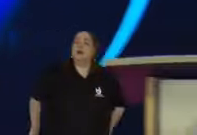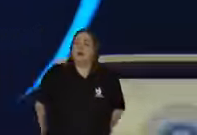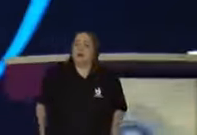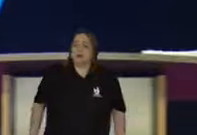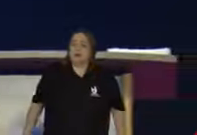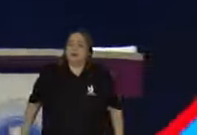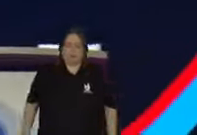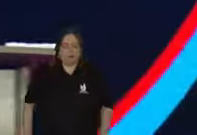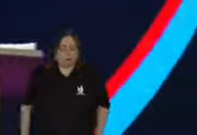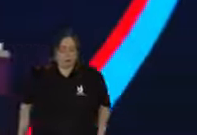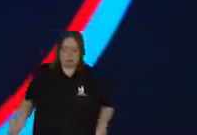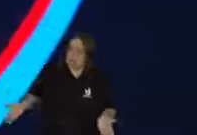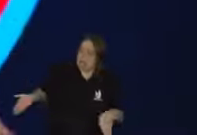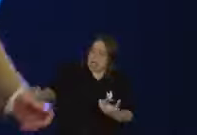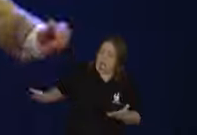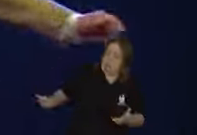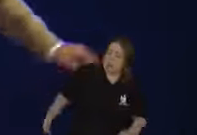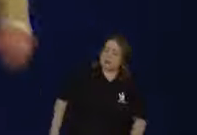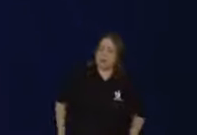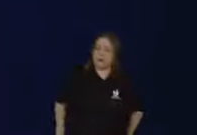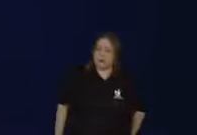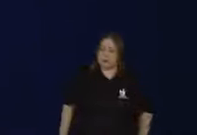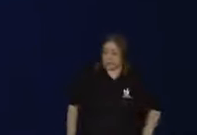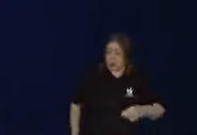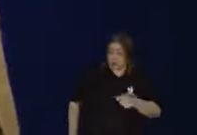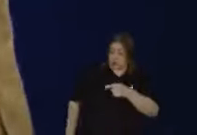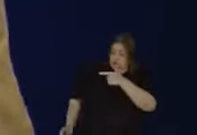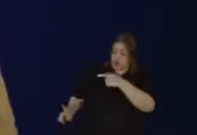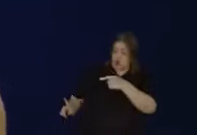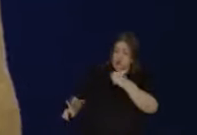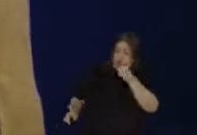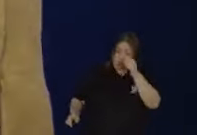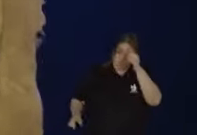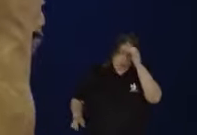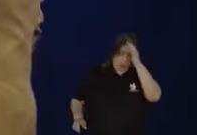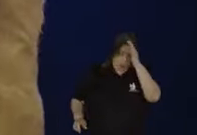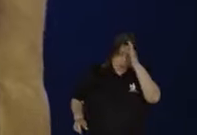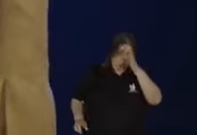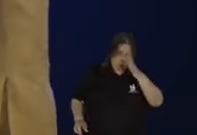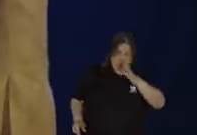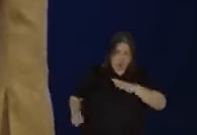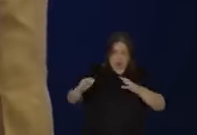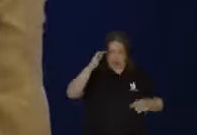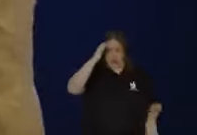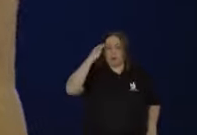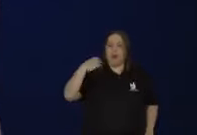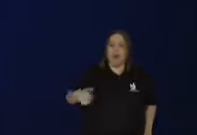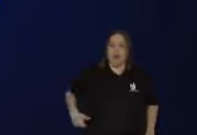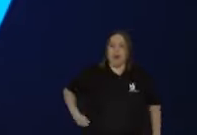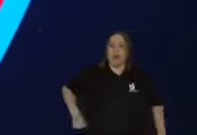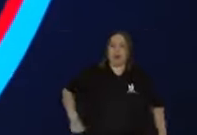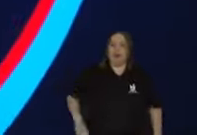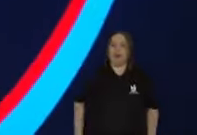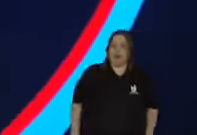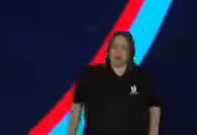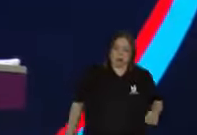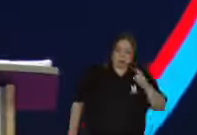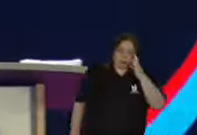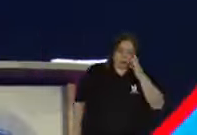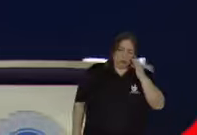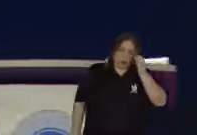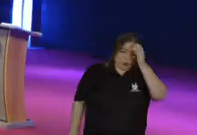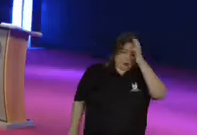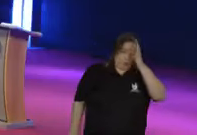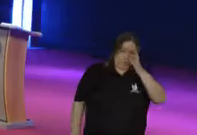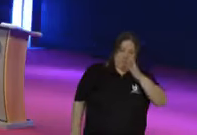muéstrame. A ver si eres hombre. Como parece que no sé cómo será aquí en Puerto Rico, pero las